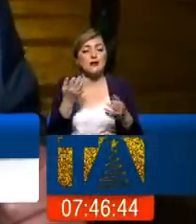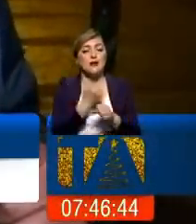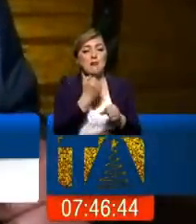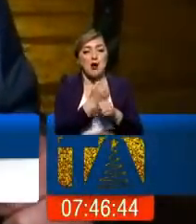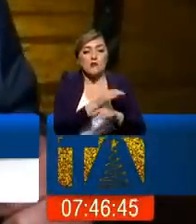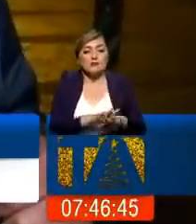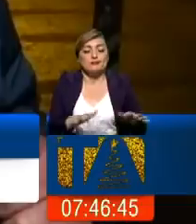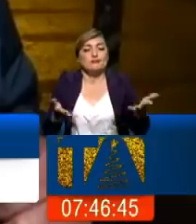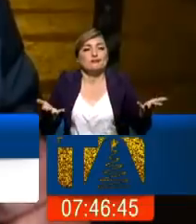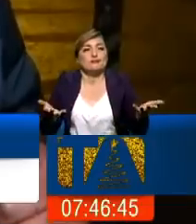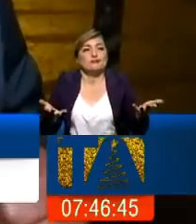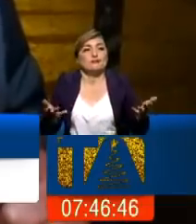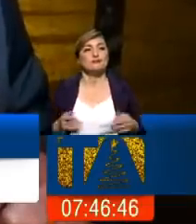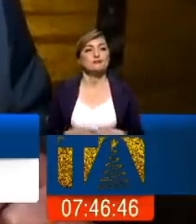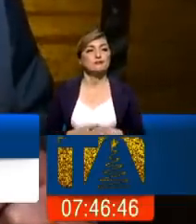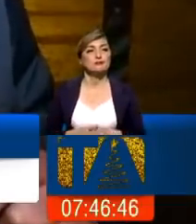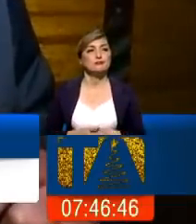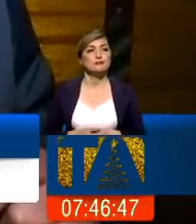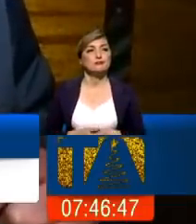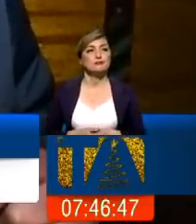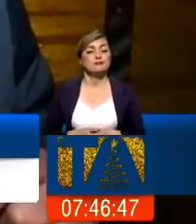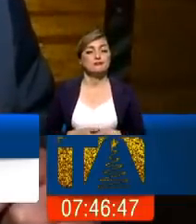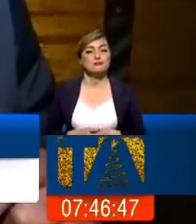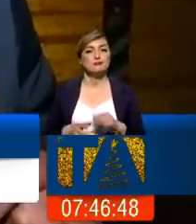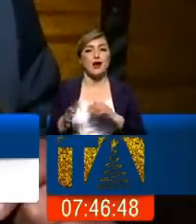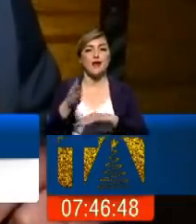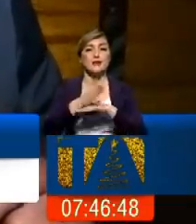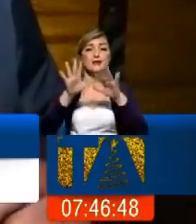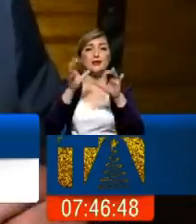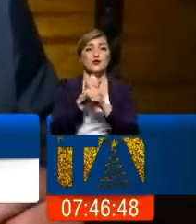de trabajar y nos cogió el toque de queda antes